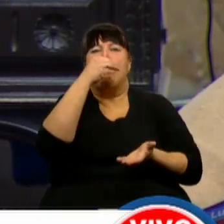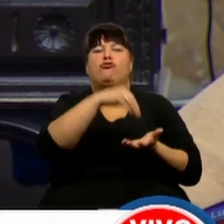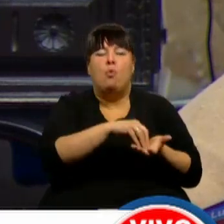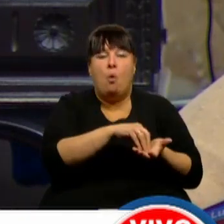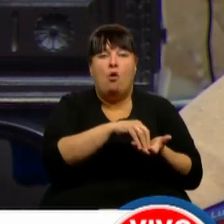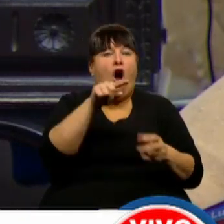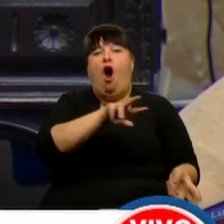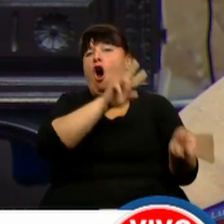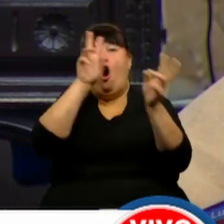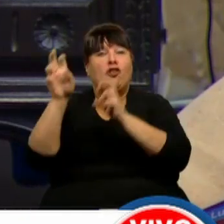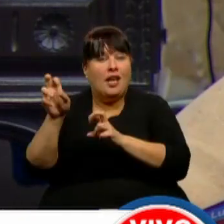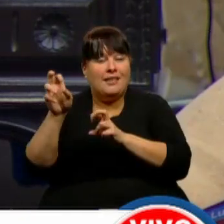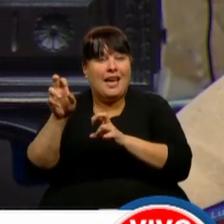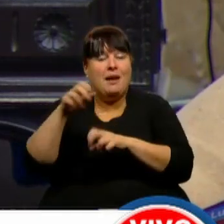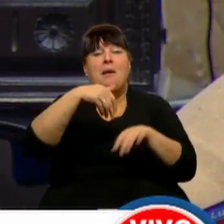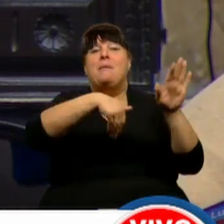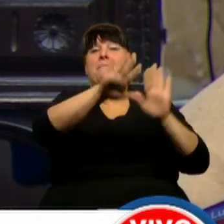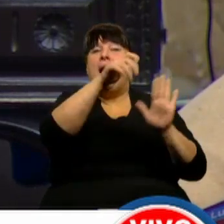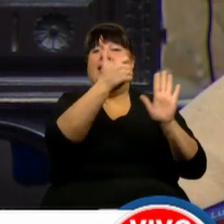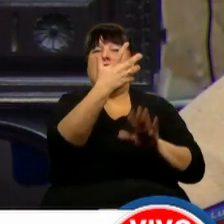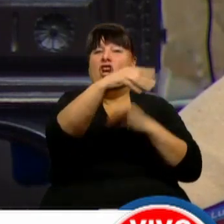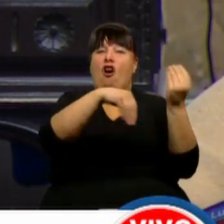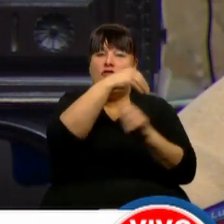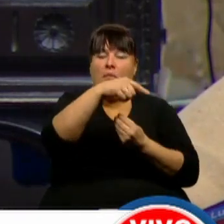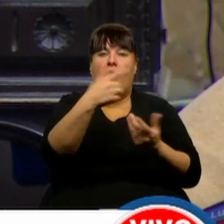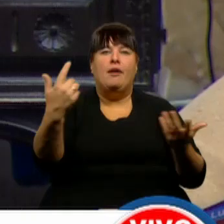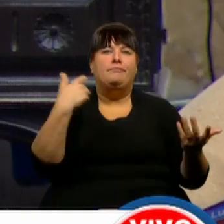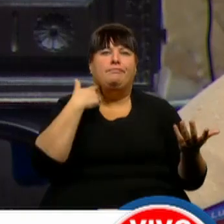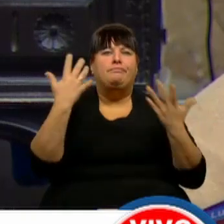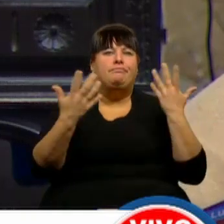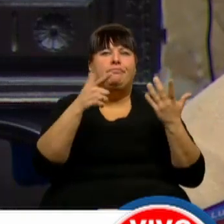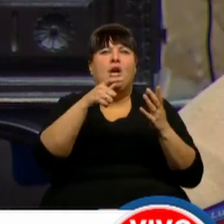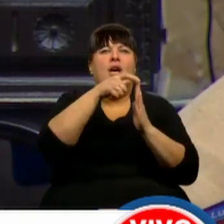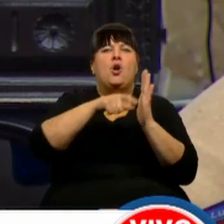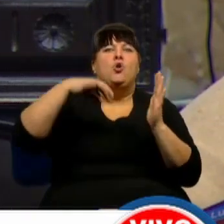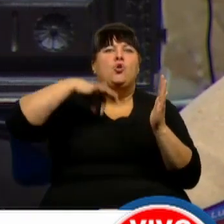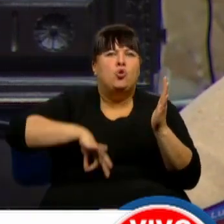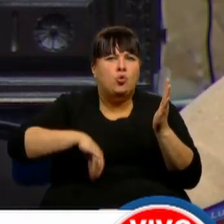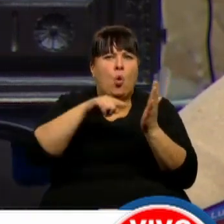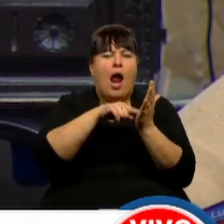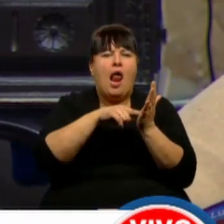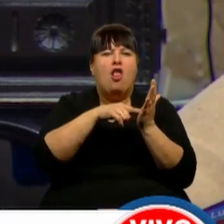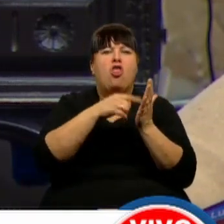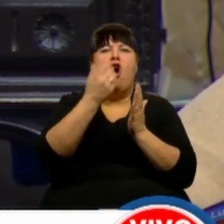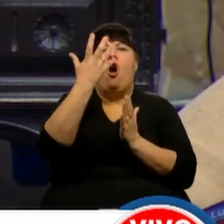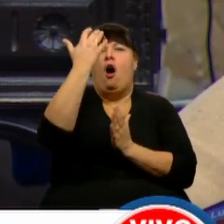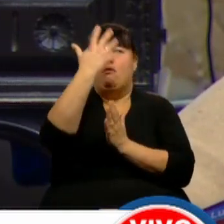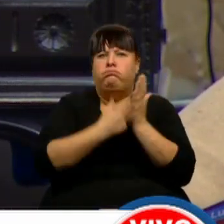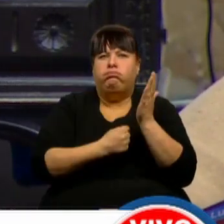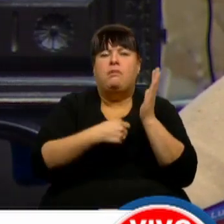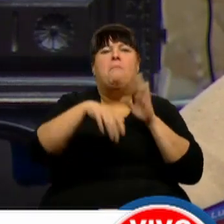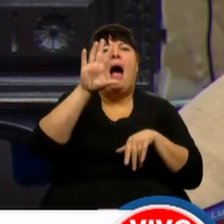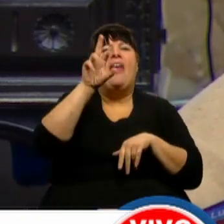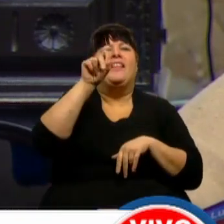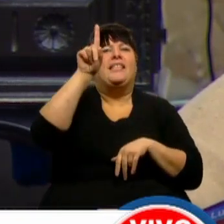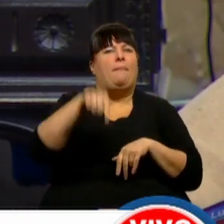Chubut, esas más de 65 familias se encontraron con que en sus recibos de sueldos habían tenido un ajuste de más